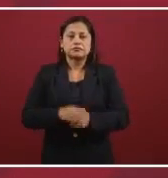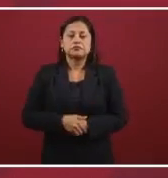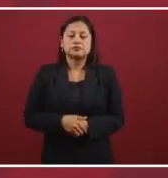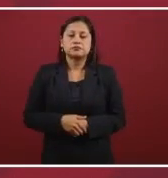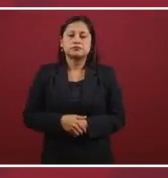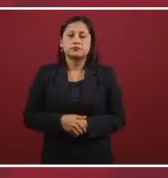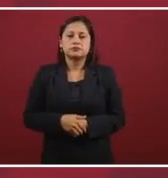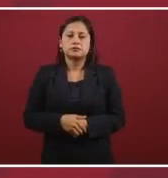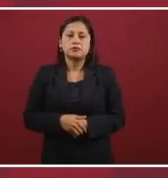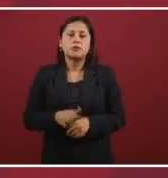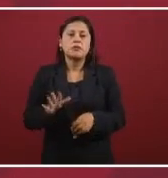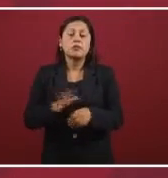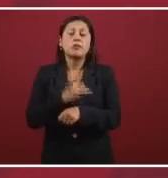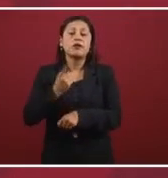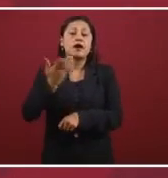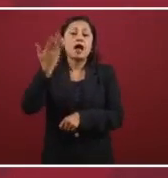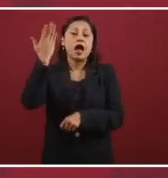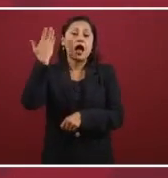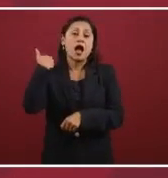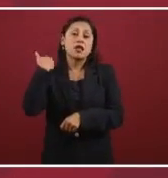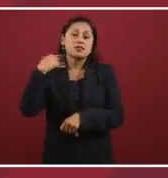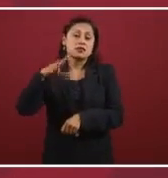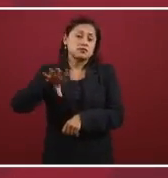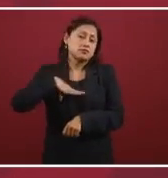que se formaban